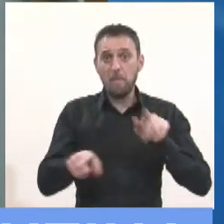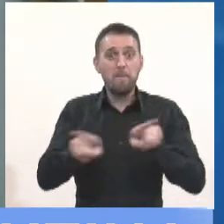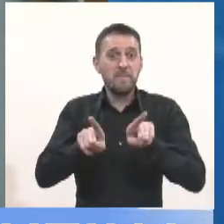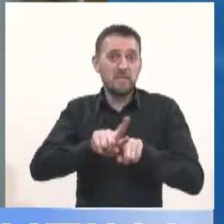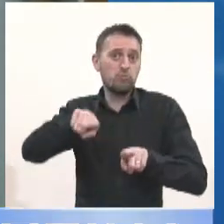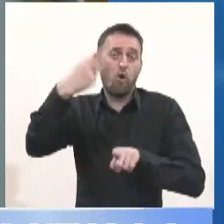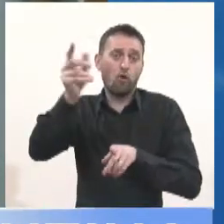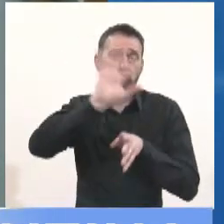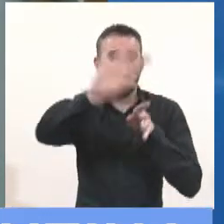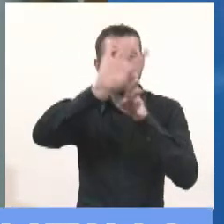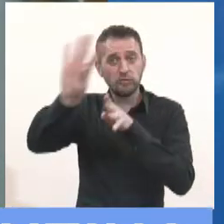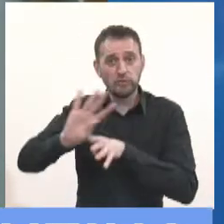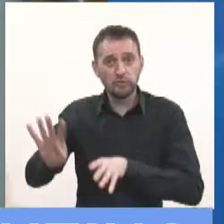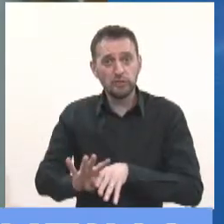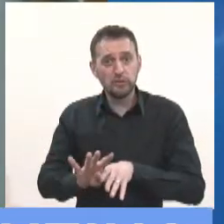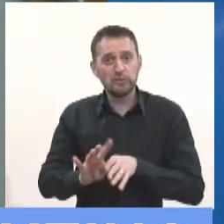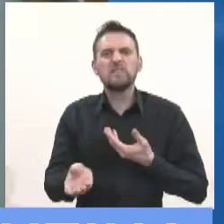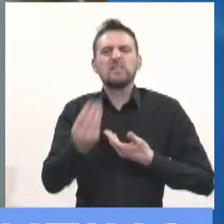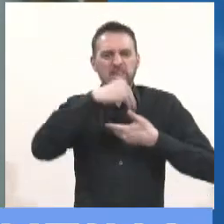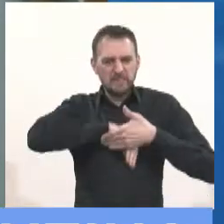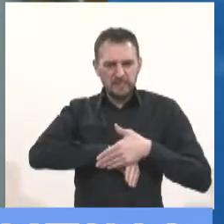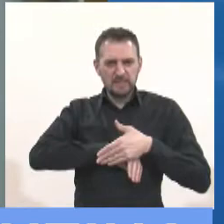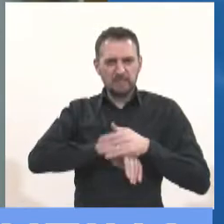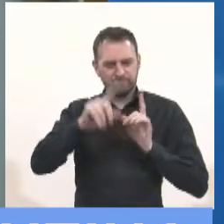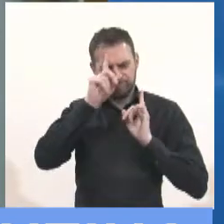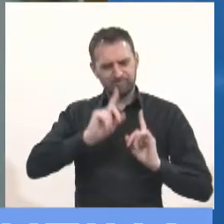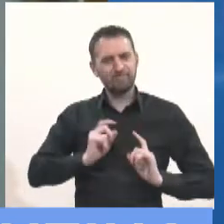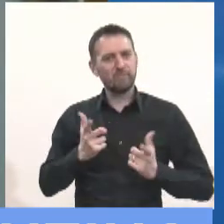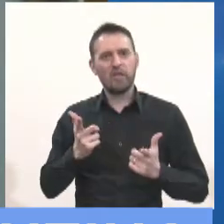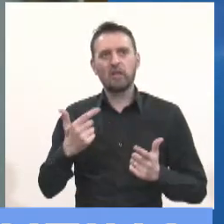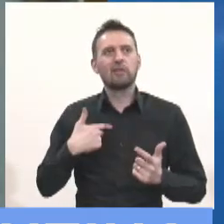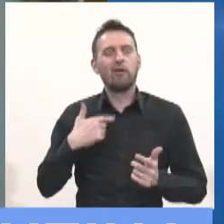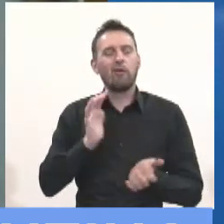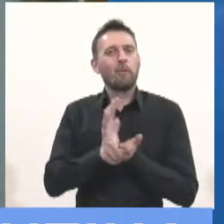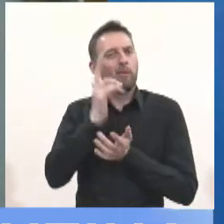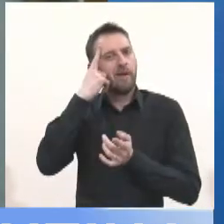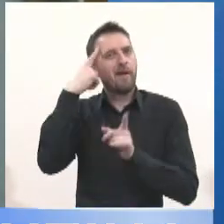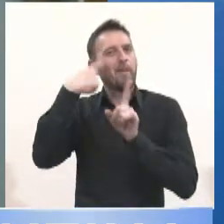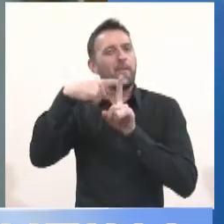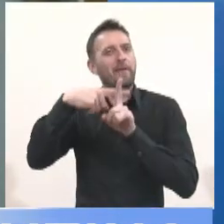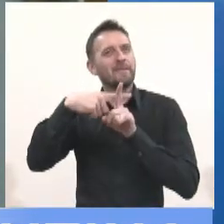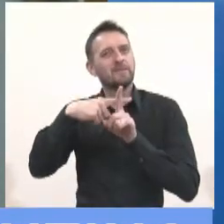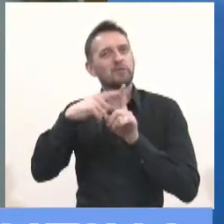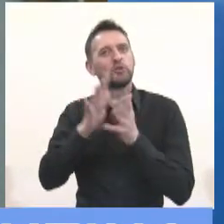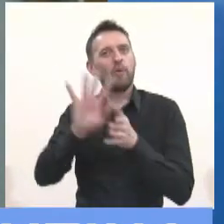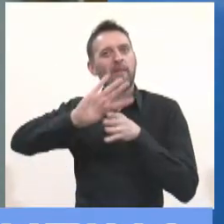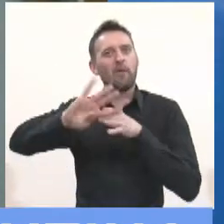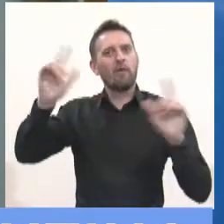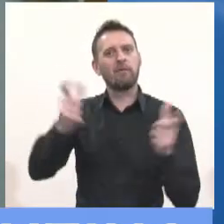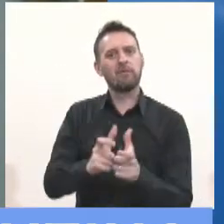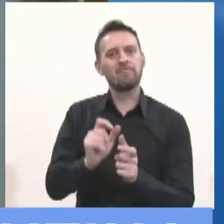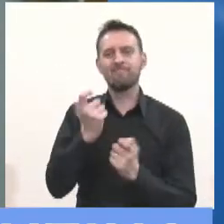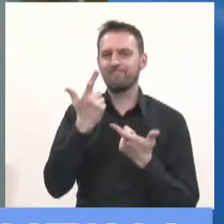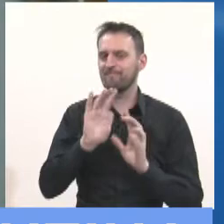acreedores significa credibilidad interna. Yo no soy tan optimista con la reducción del déficit. Es